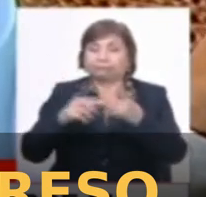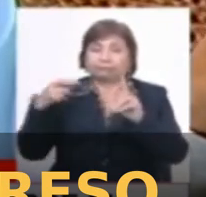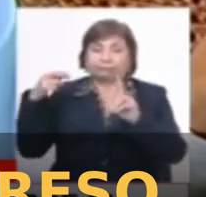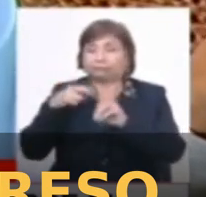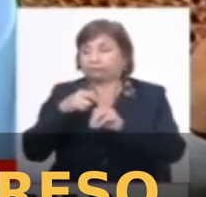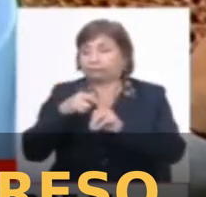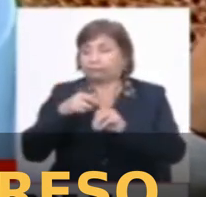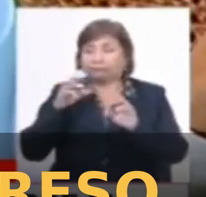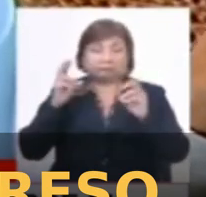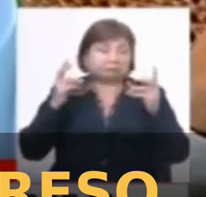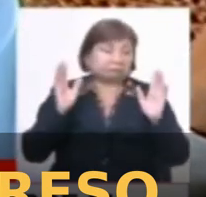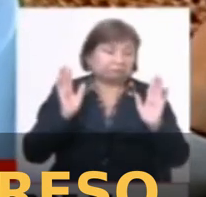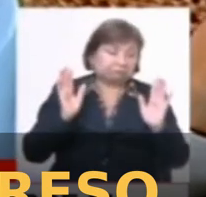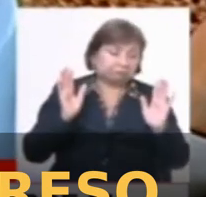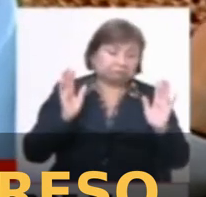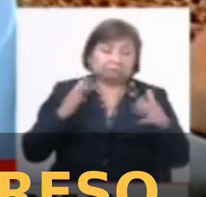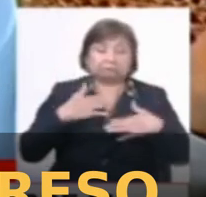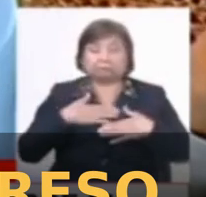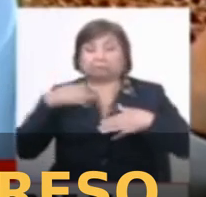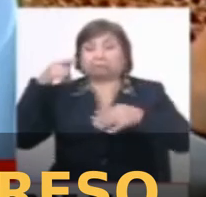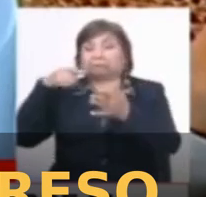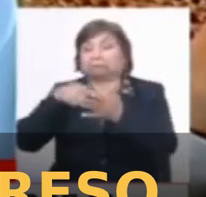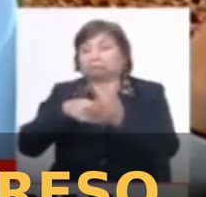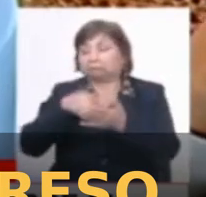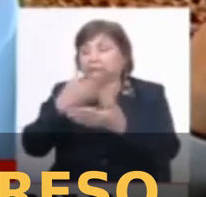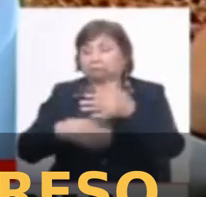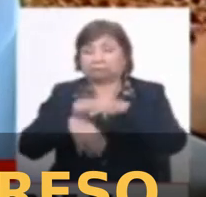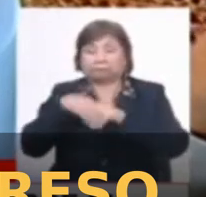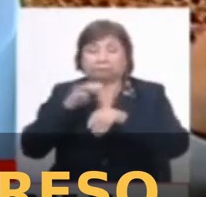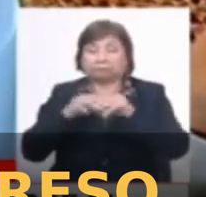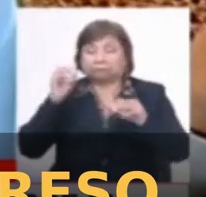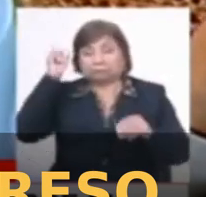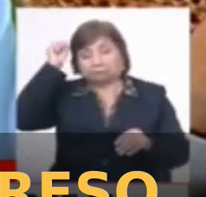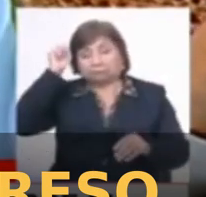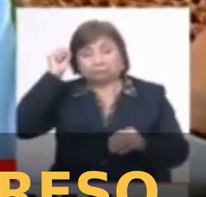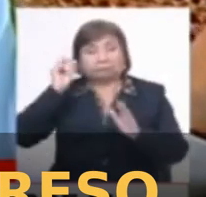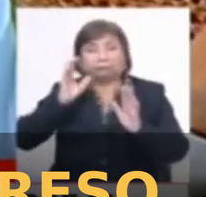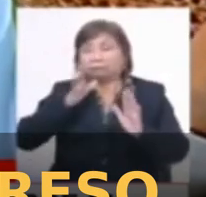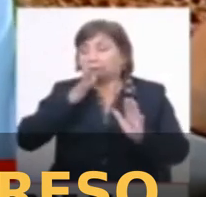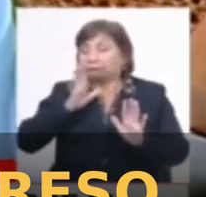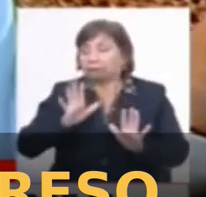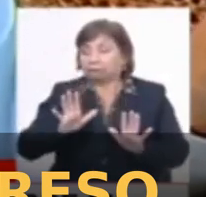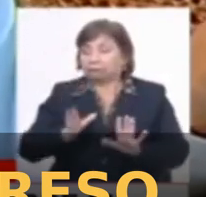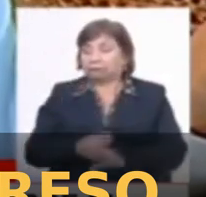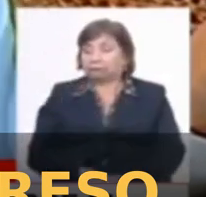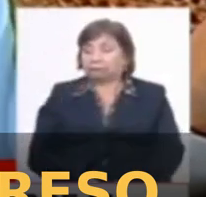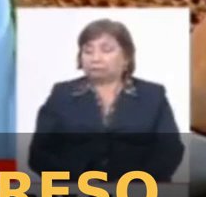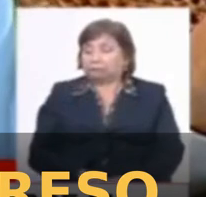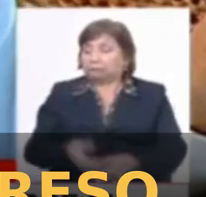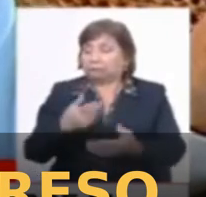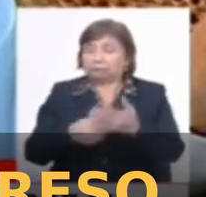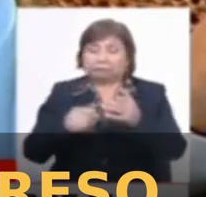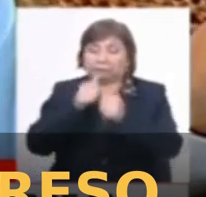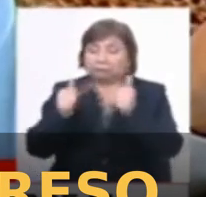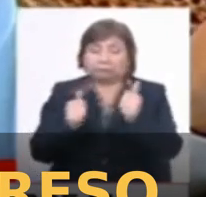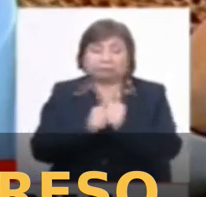sé si por el tema, si haya sido sindicado por limpiarse las manos, los sobrinos del presidente, meterme a mí, no lo sé, no sé qué hay detrás